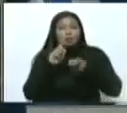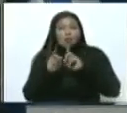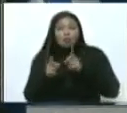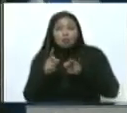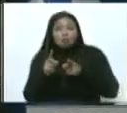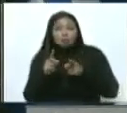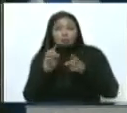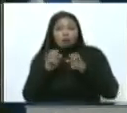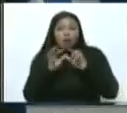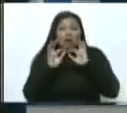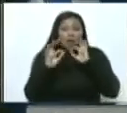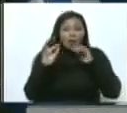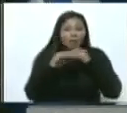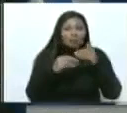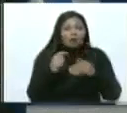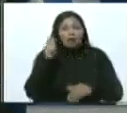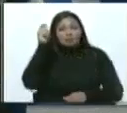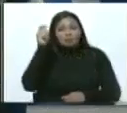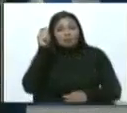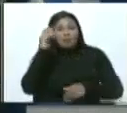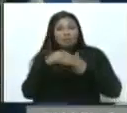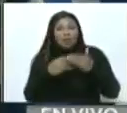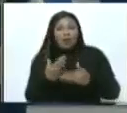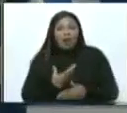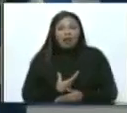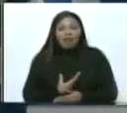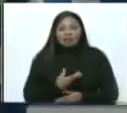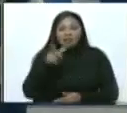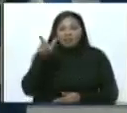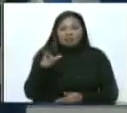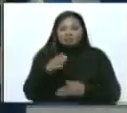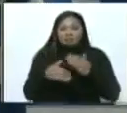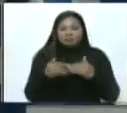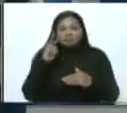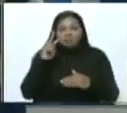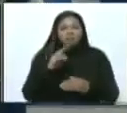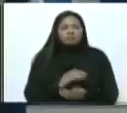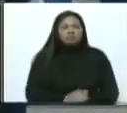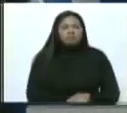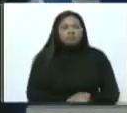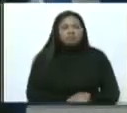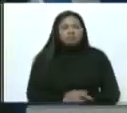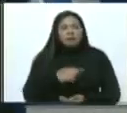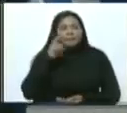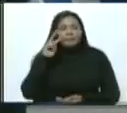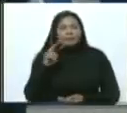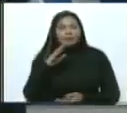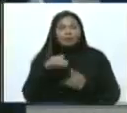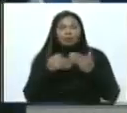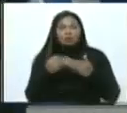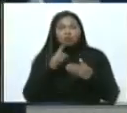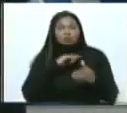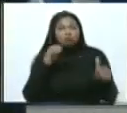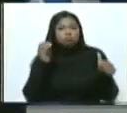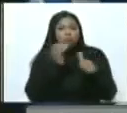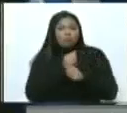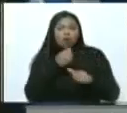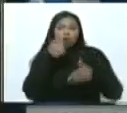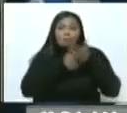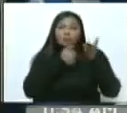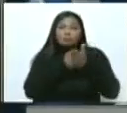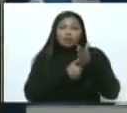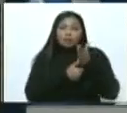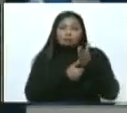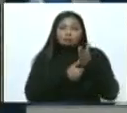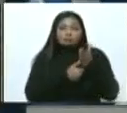aisladamente, diputados y una alcaldesa, es un hecho excepcional que vamos igualmente a combatir y a